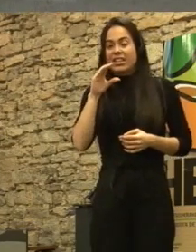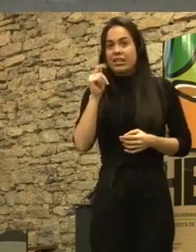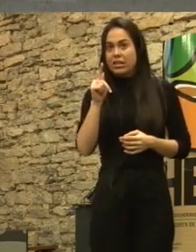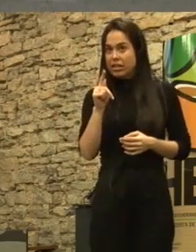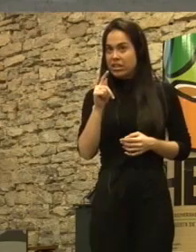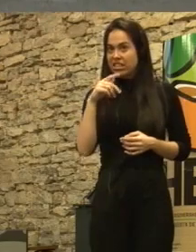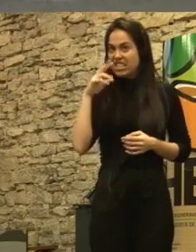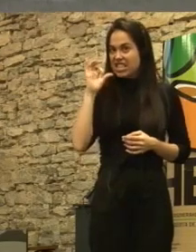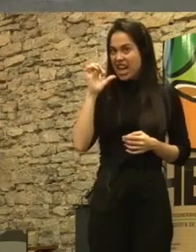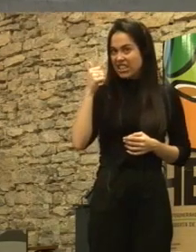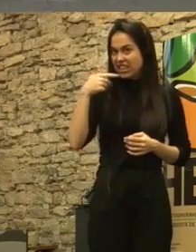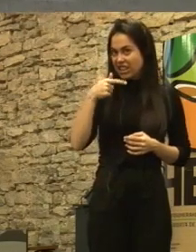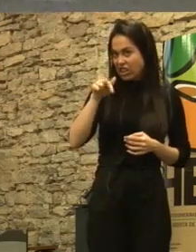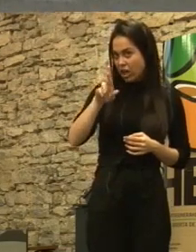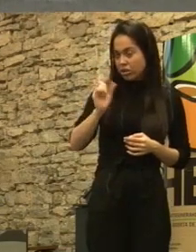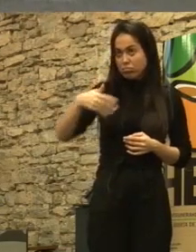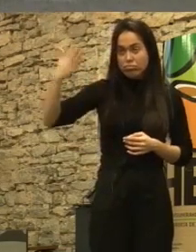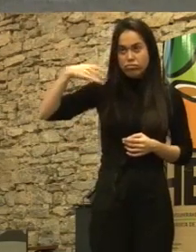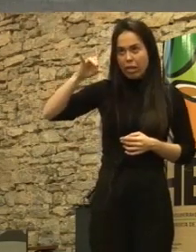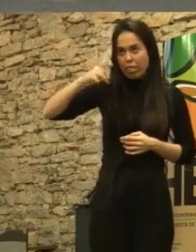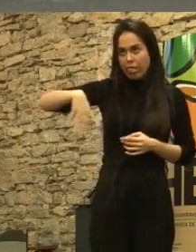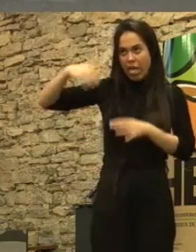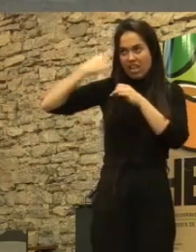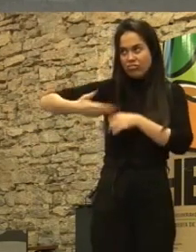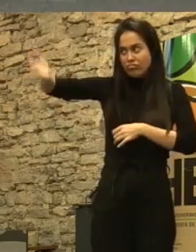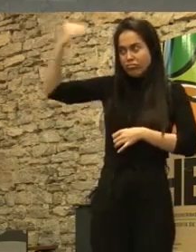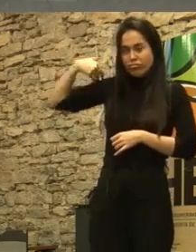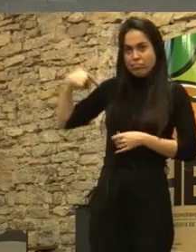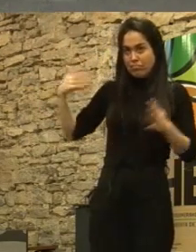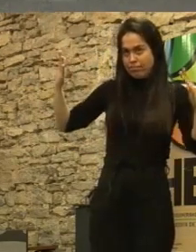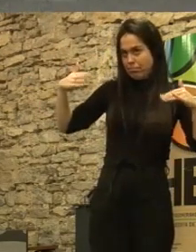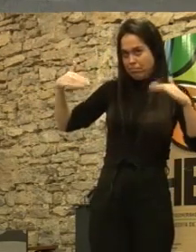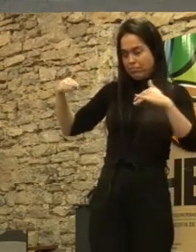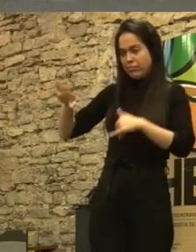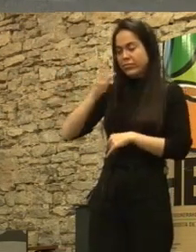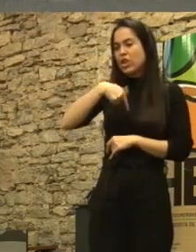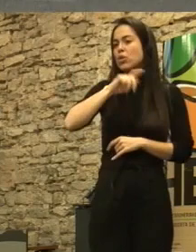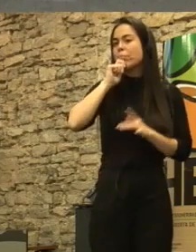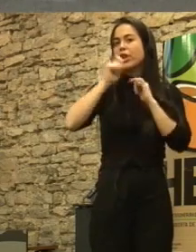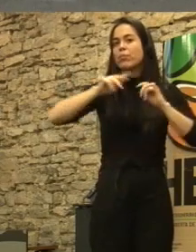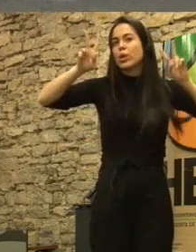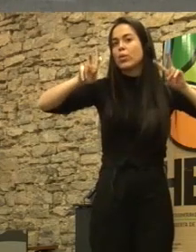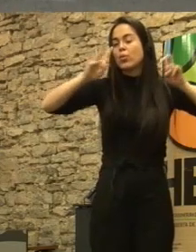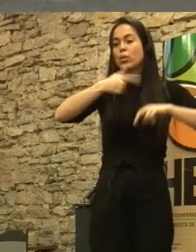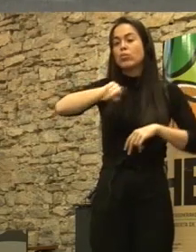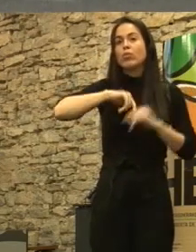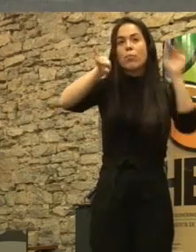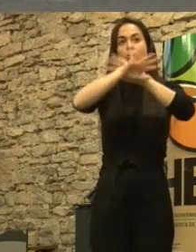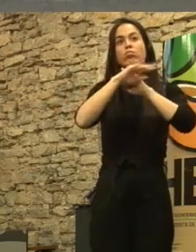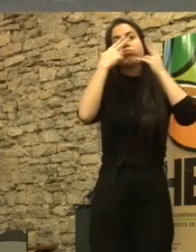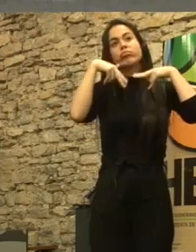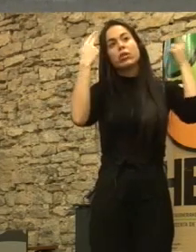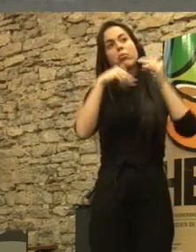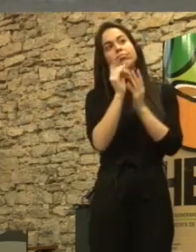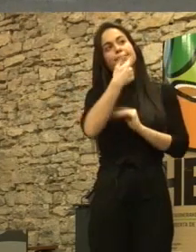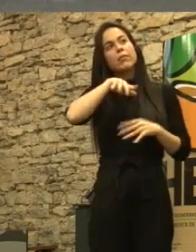15 años no existía. Ahora existe, es un nuevo tipo de periodismo, que lo que hacemos nosotros sencillamente es dos cosas. Observar la esfera pública, miramos